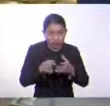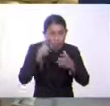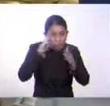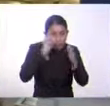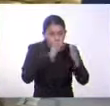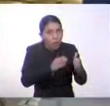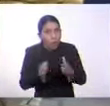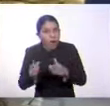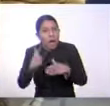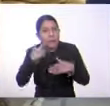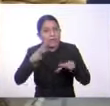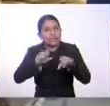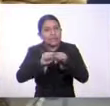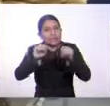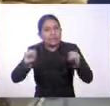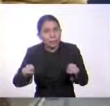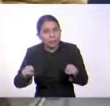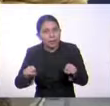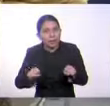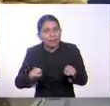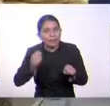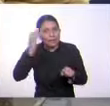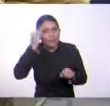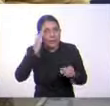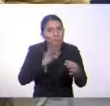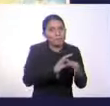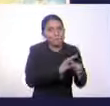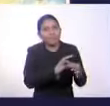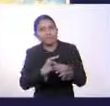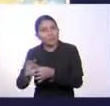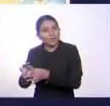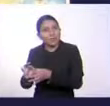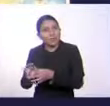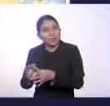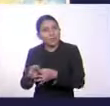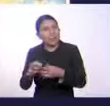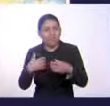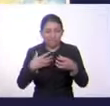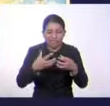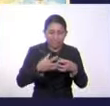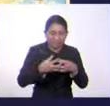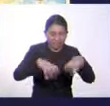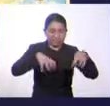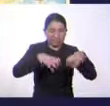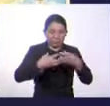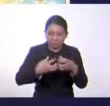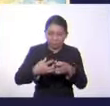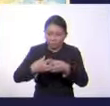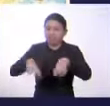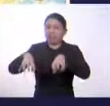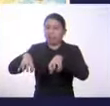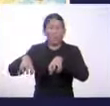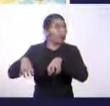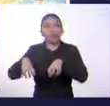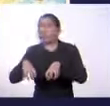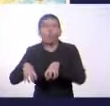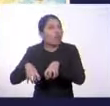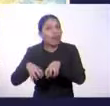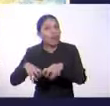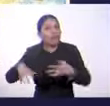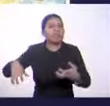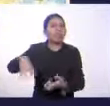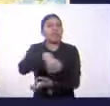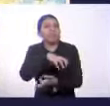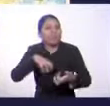un sistema y que los veamos con un sentido de unicidad. Si los fraccionamos, si hacemos esa desagregación, va a ser